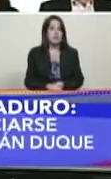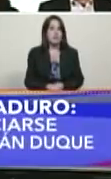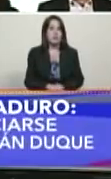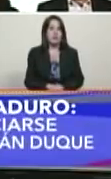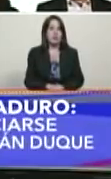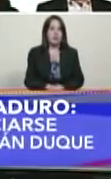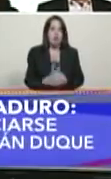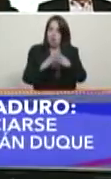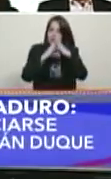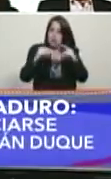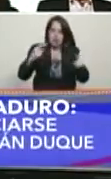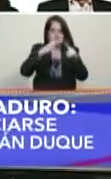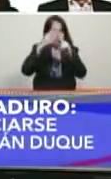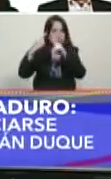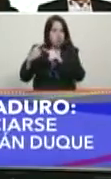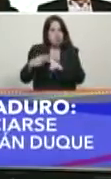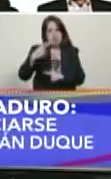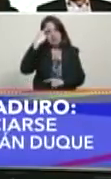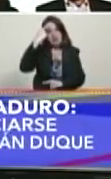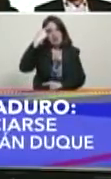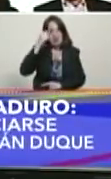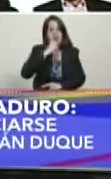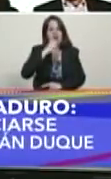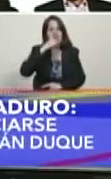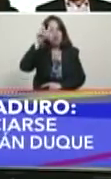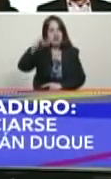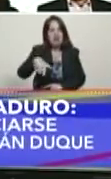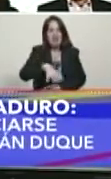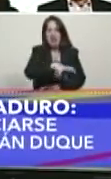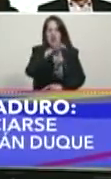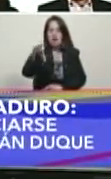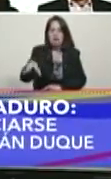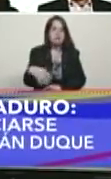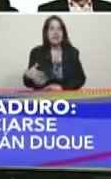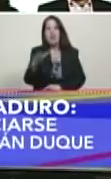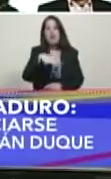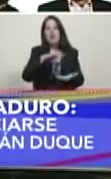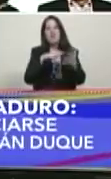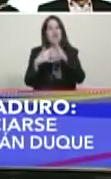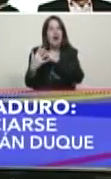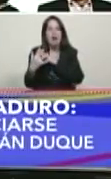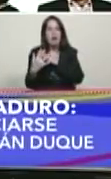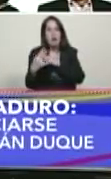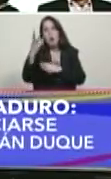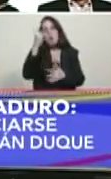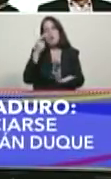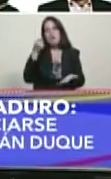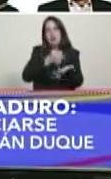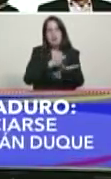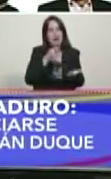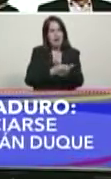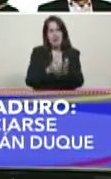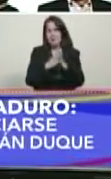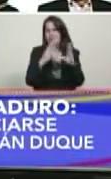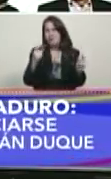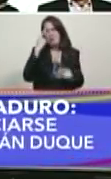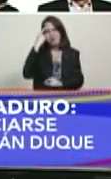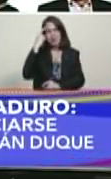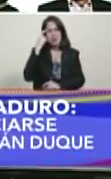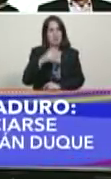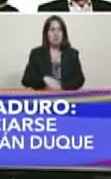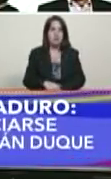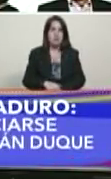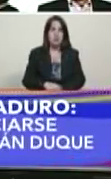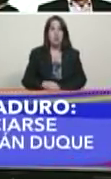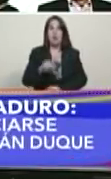todos están identificados sabemos de qué estado van de qué barrio fueron cuánto le pagaron ya sabemos todos tenemos